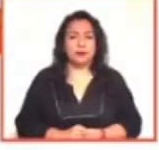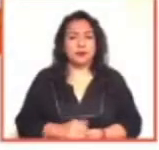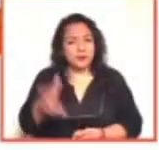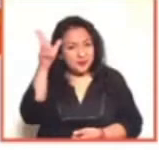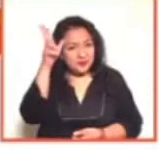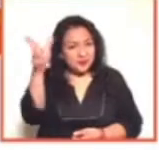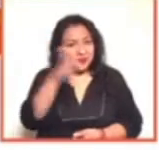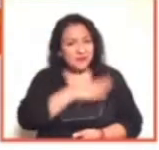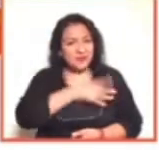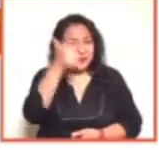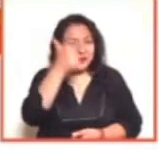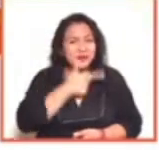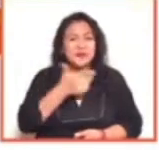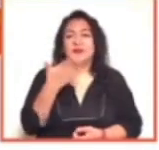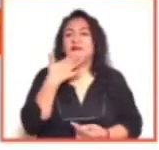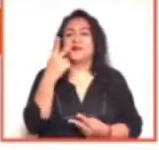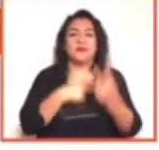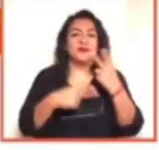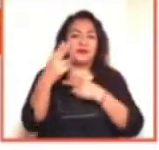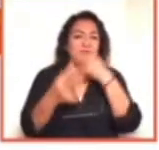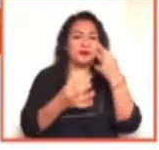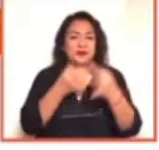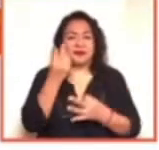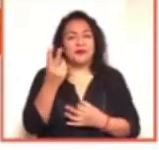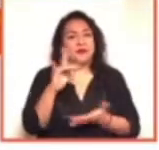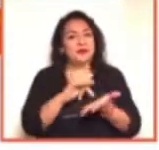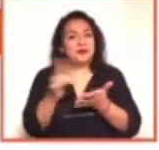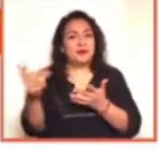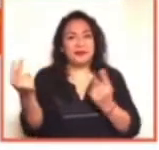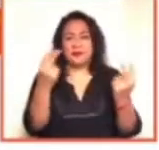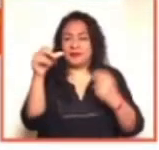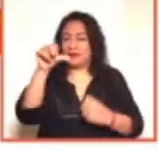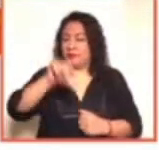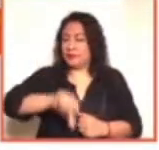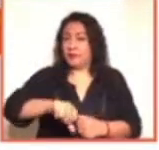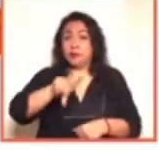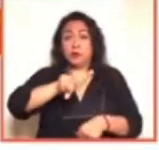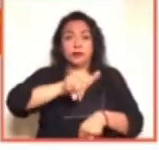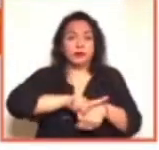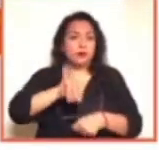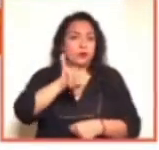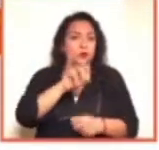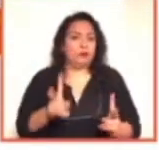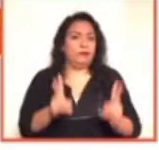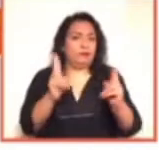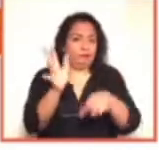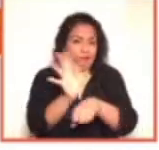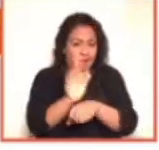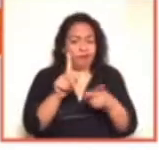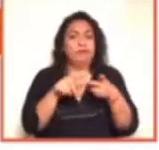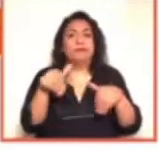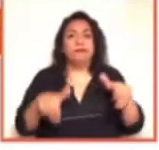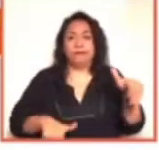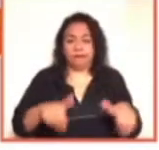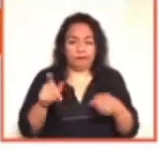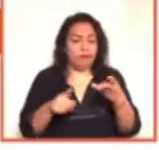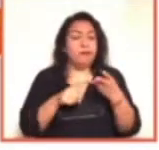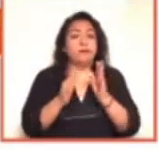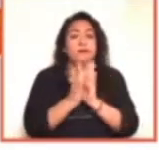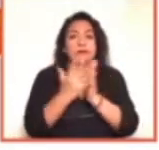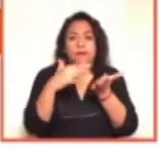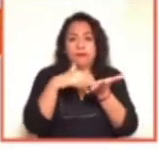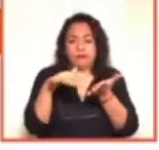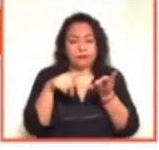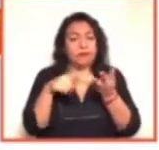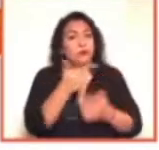Hola, ¿qué tal? Muy buenas noches, bienvenidos a Noticias 22. Gracias por estar hoy con nosotros. Hoy es jueves de cine, también tenemos teatro, tenemos literatura. Qué gusto